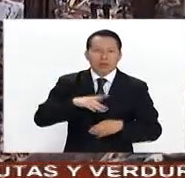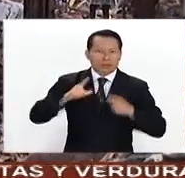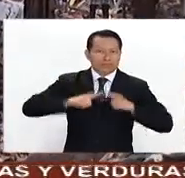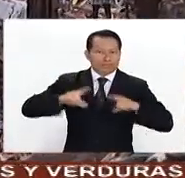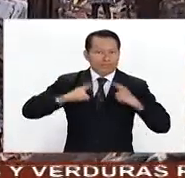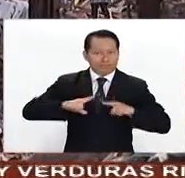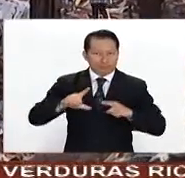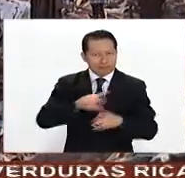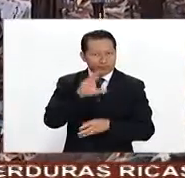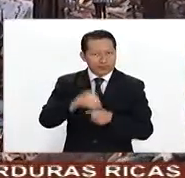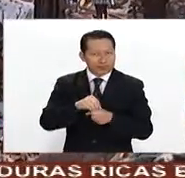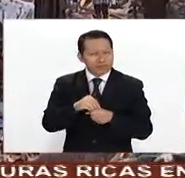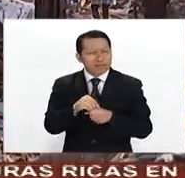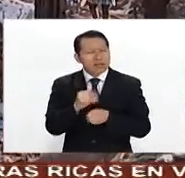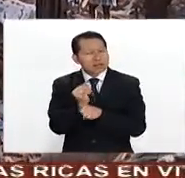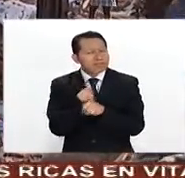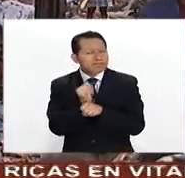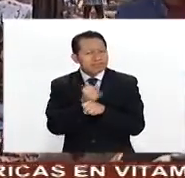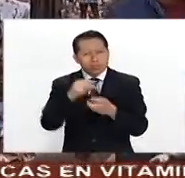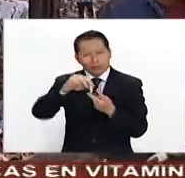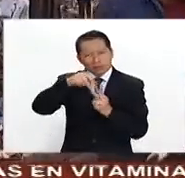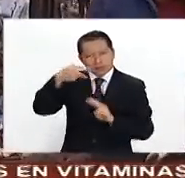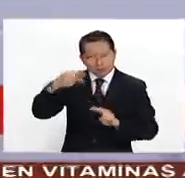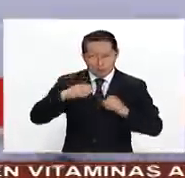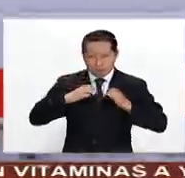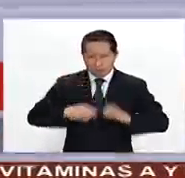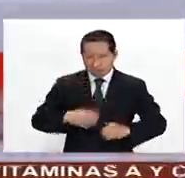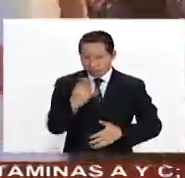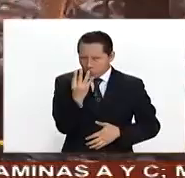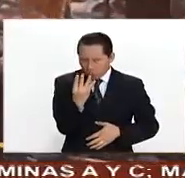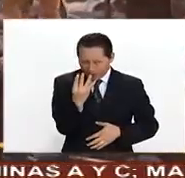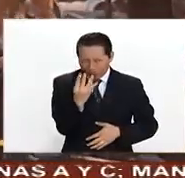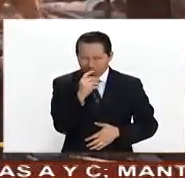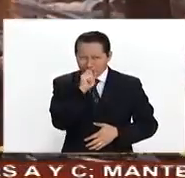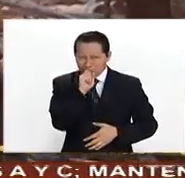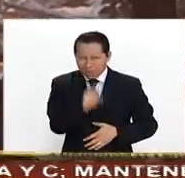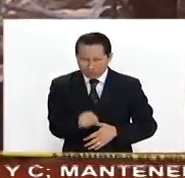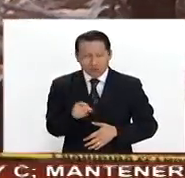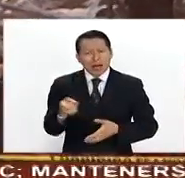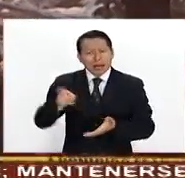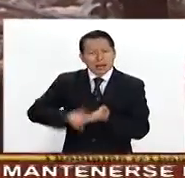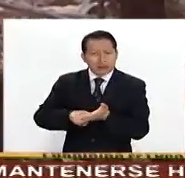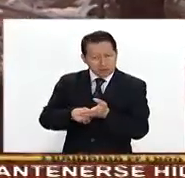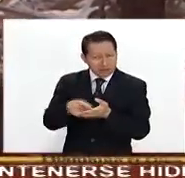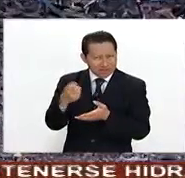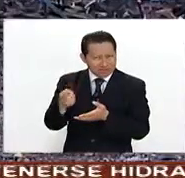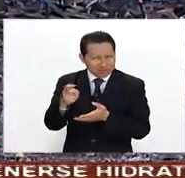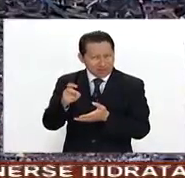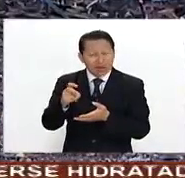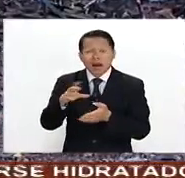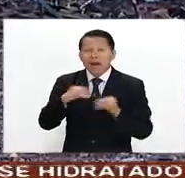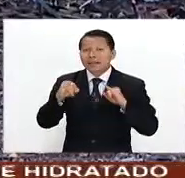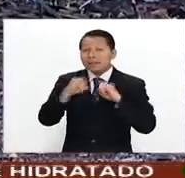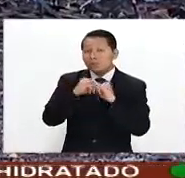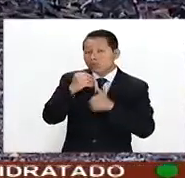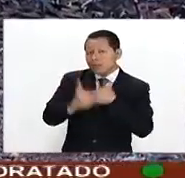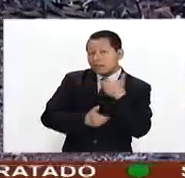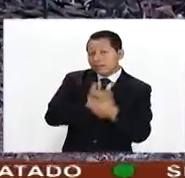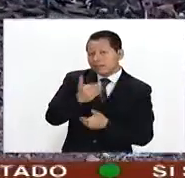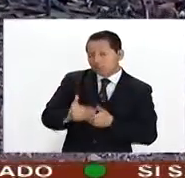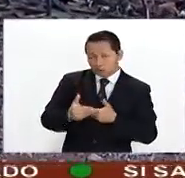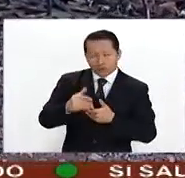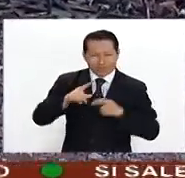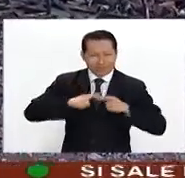General concluyó las pruebas de ADN realizadas a los 4 cuerpos que aún se mantenían en las instalaciones del Instituto de Servicios